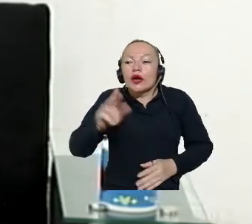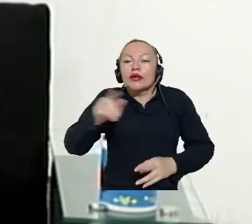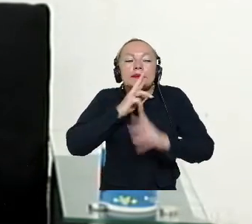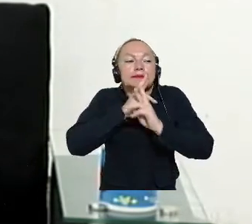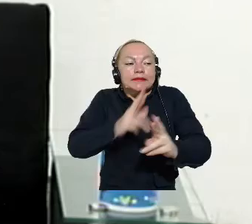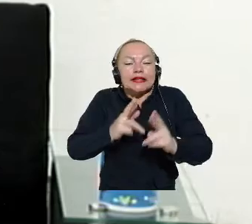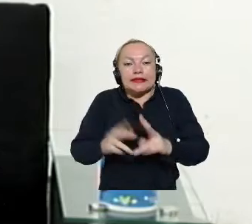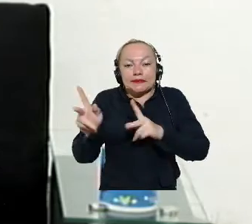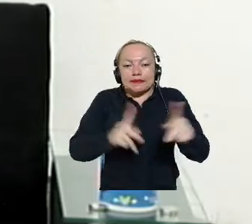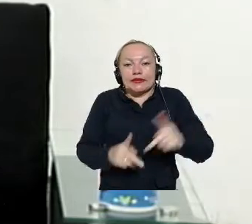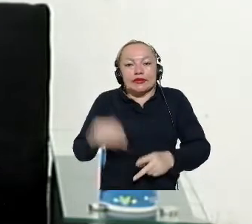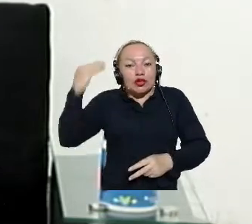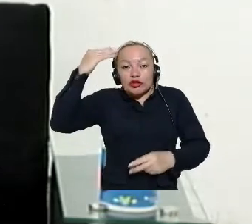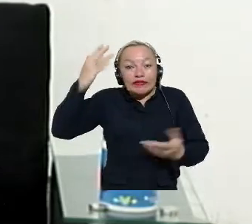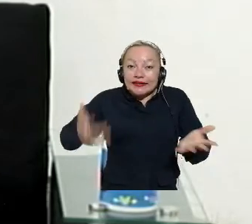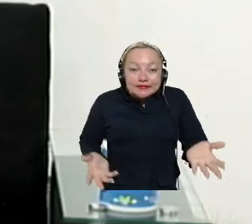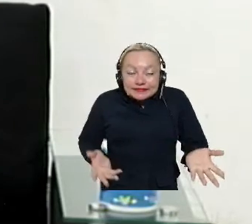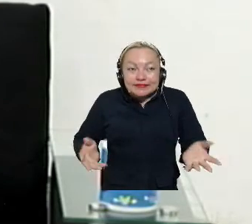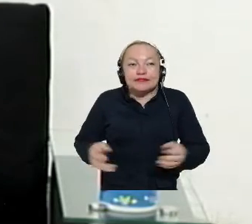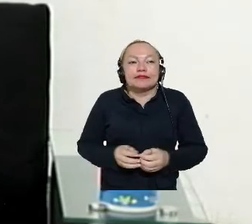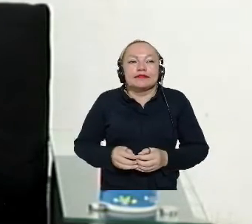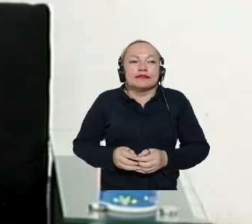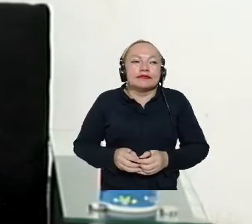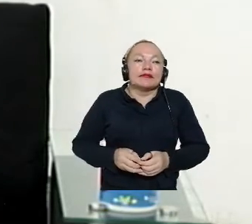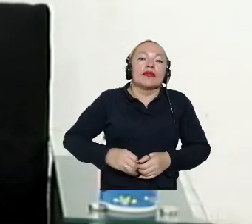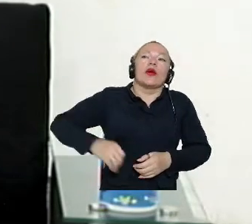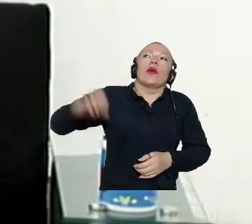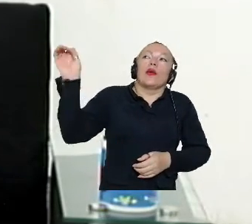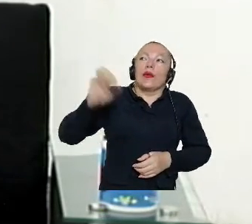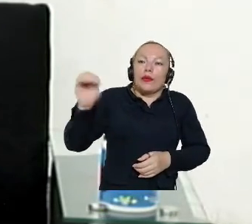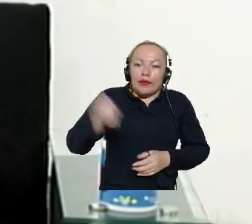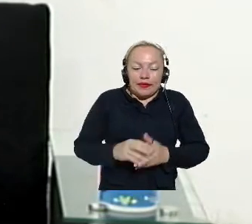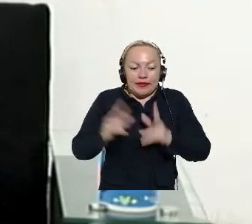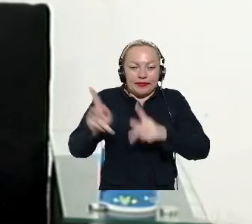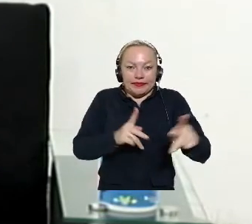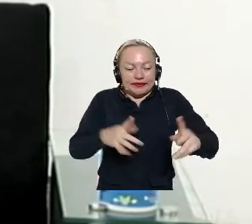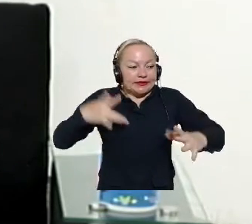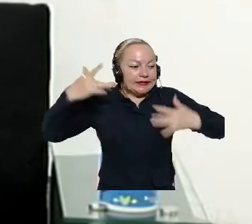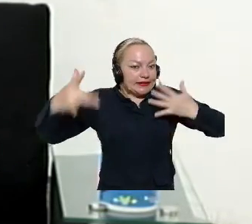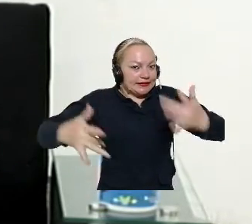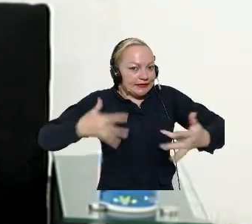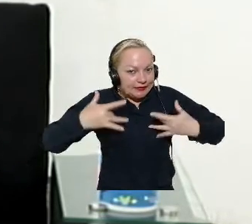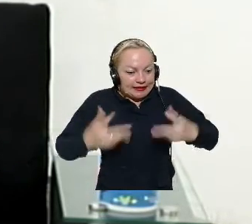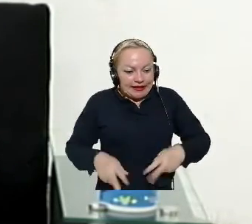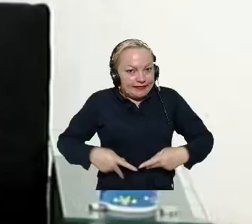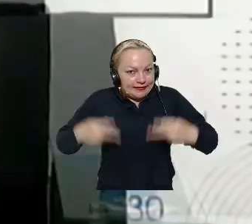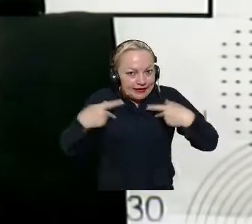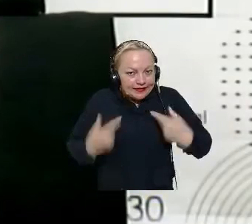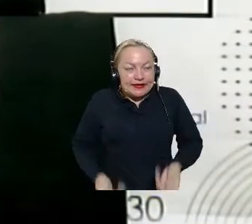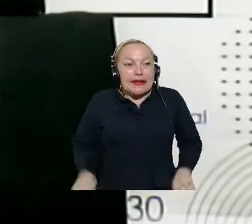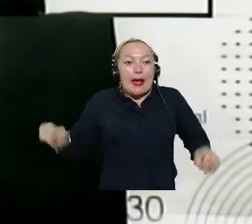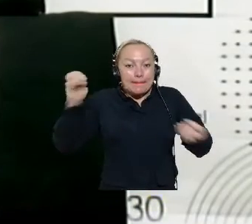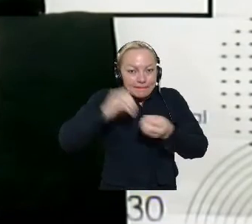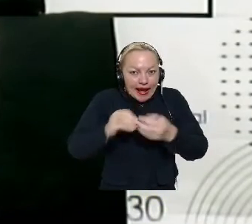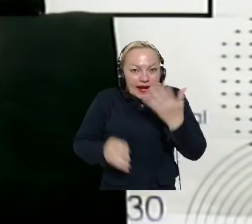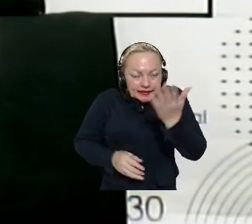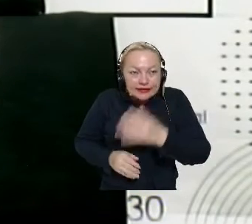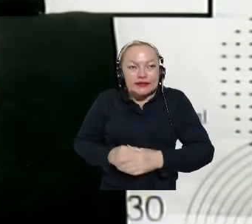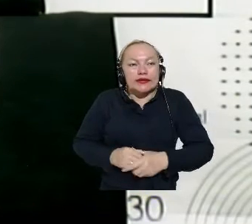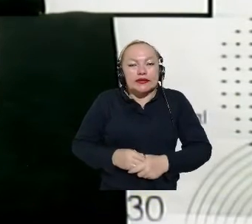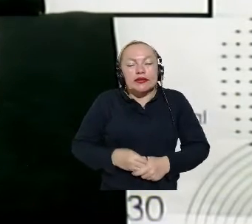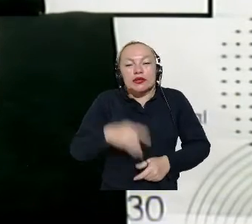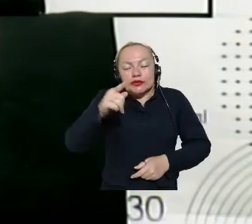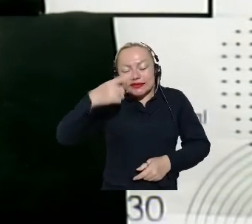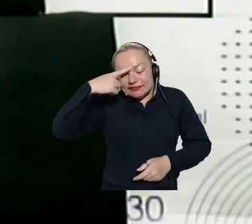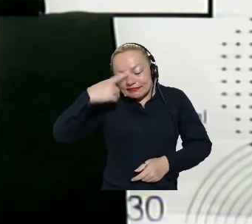esté. O ese negocio no esté. Y disfrutar la vida es mejor como... Vívela.